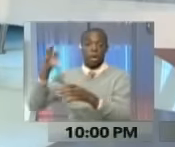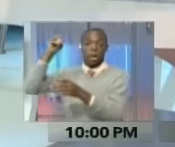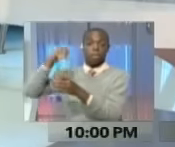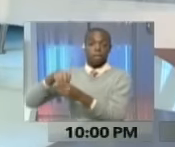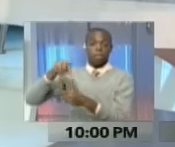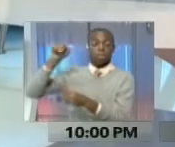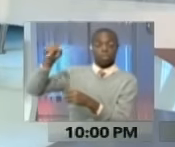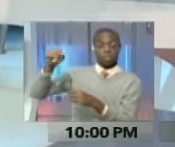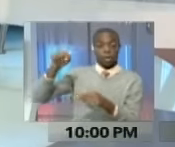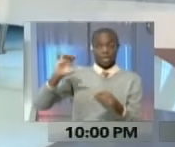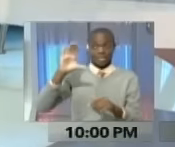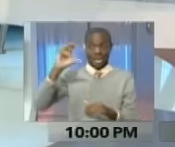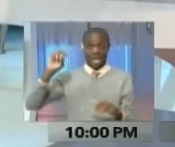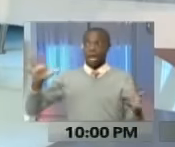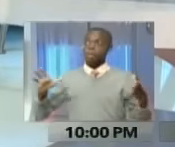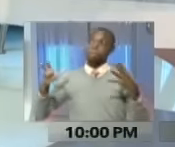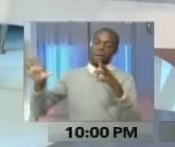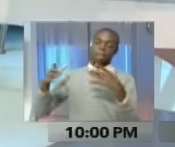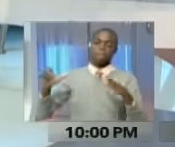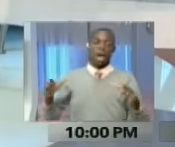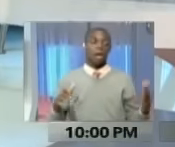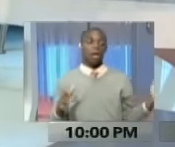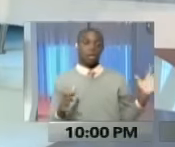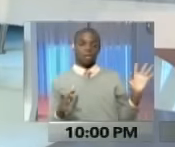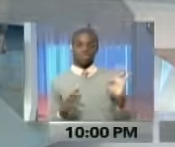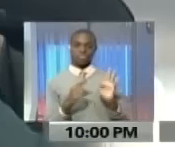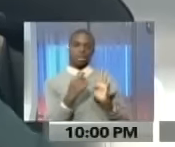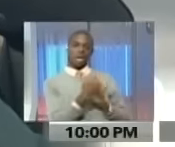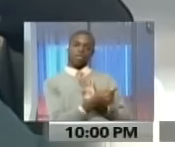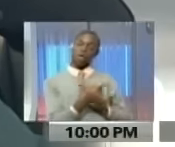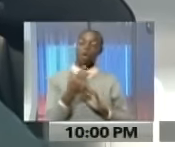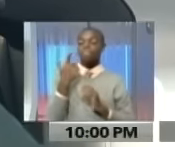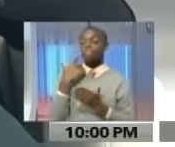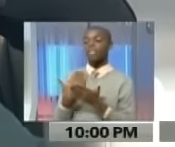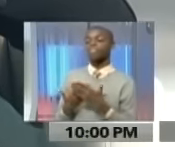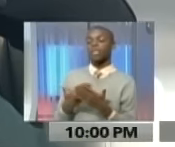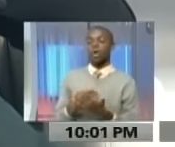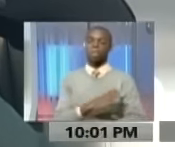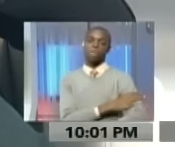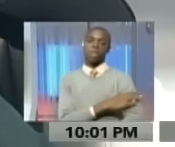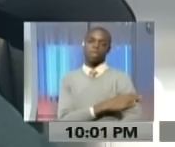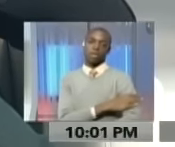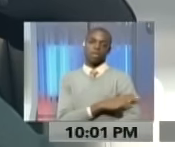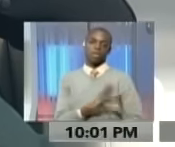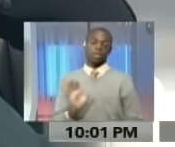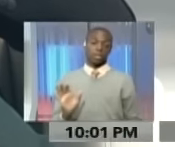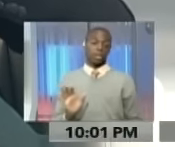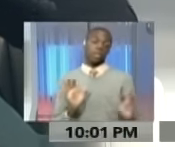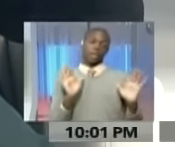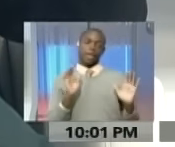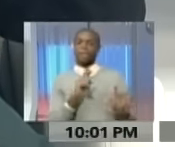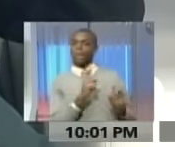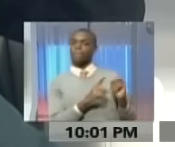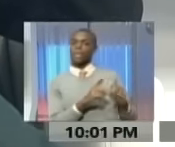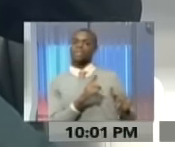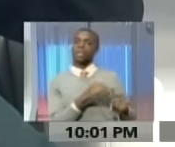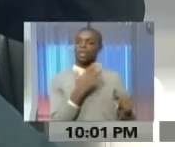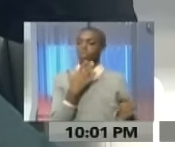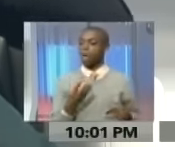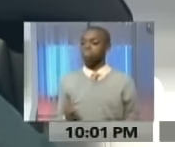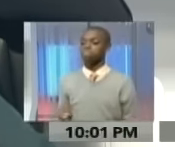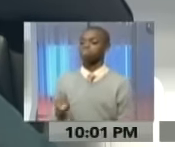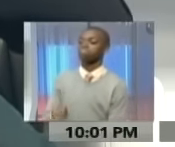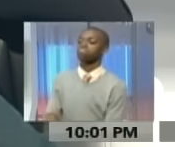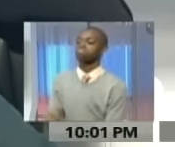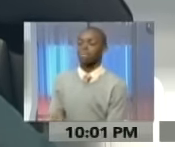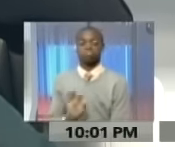por testigo de la oposición claro uno de los Testigos tiene La mala costumbre de que le ponga la platica en las bolsas de de papel pero eso ya es asunto de